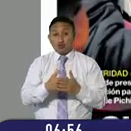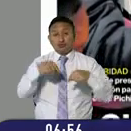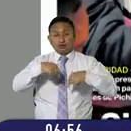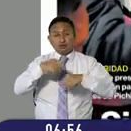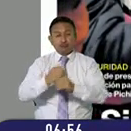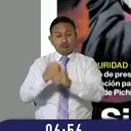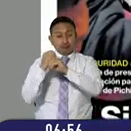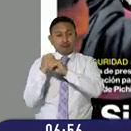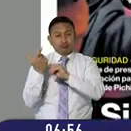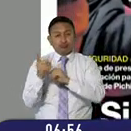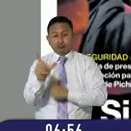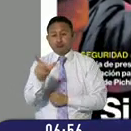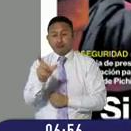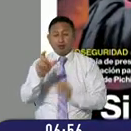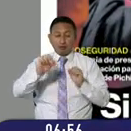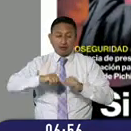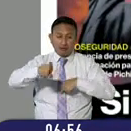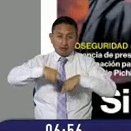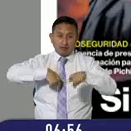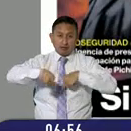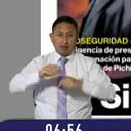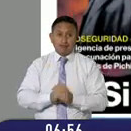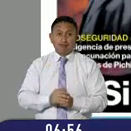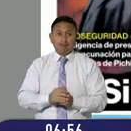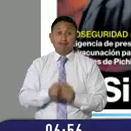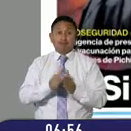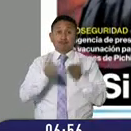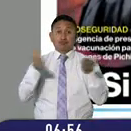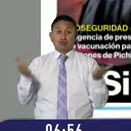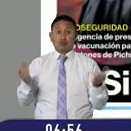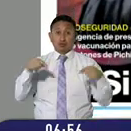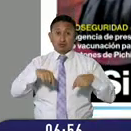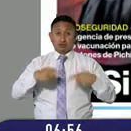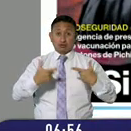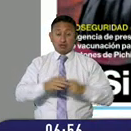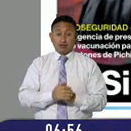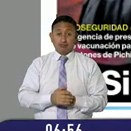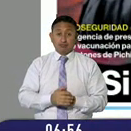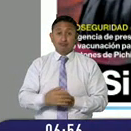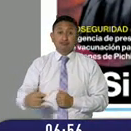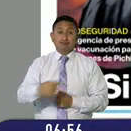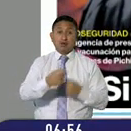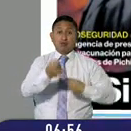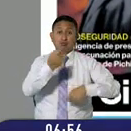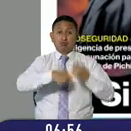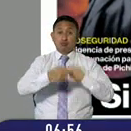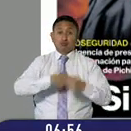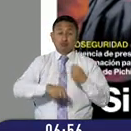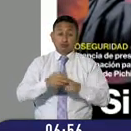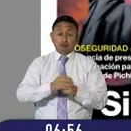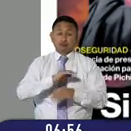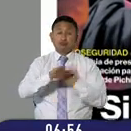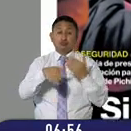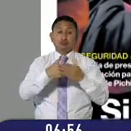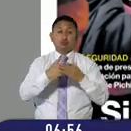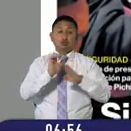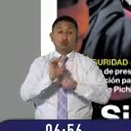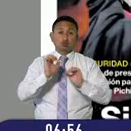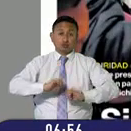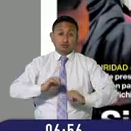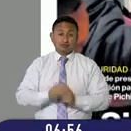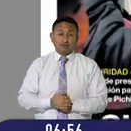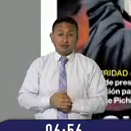poder movilizarnos. Diario Comercio está en su edición impresa ya en todo el territorio nacional y también en